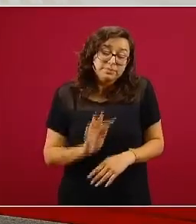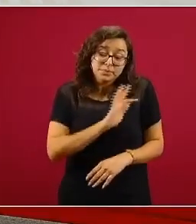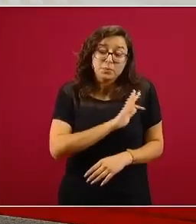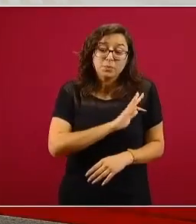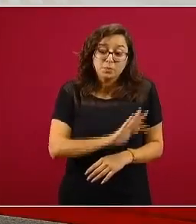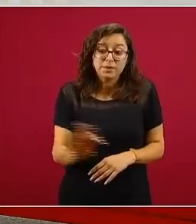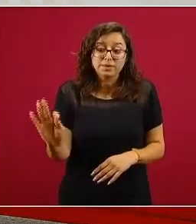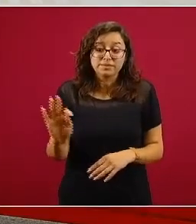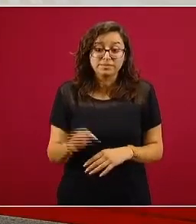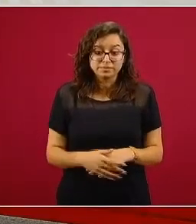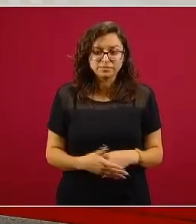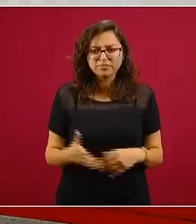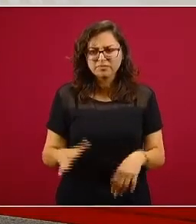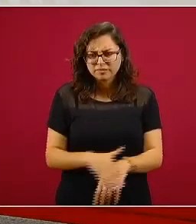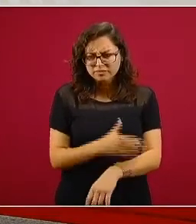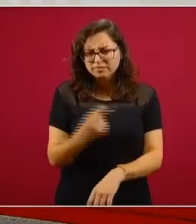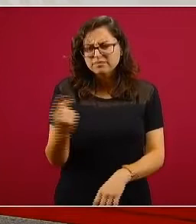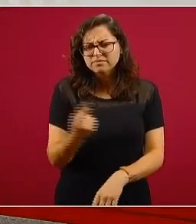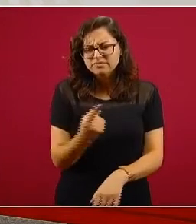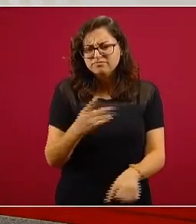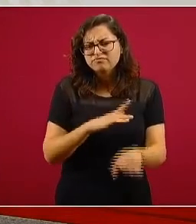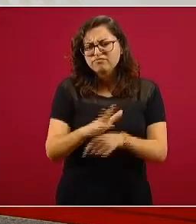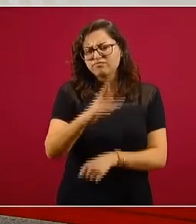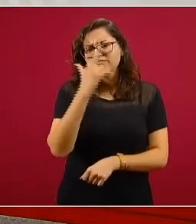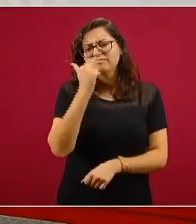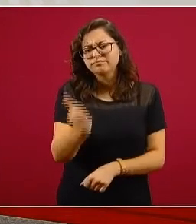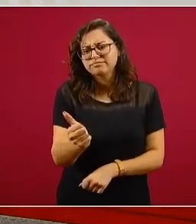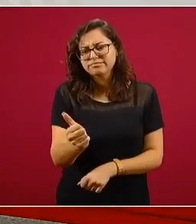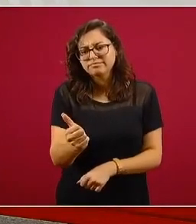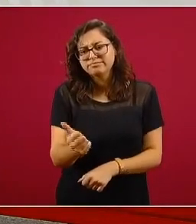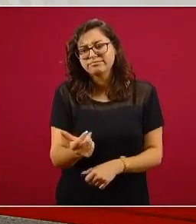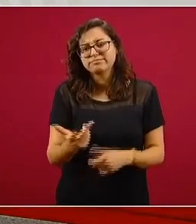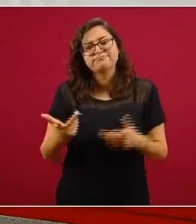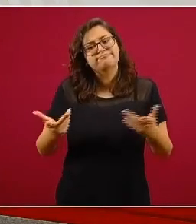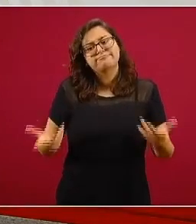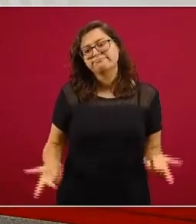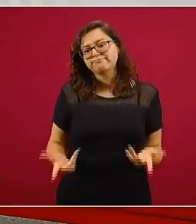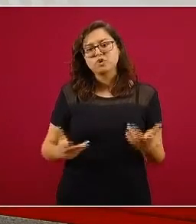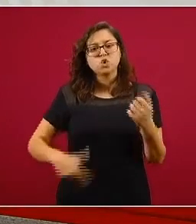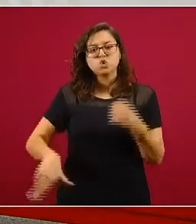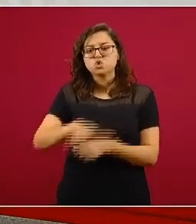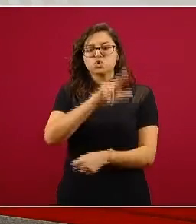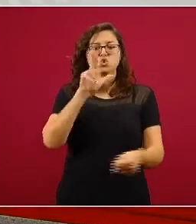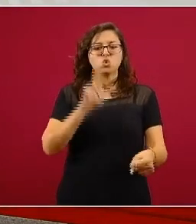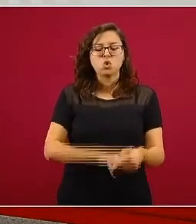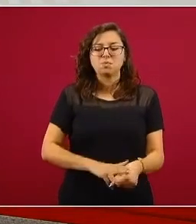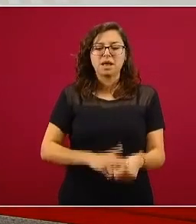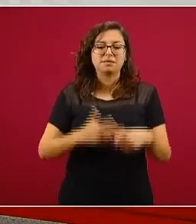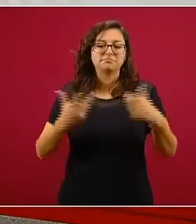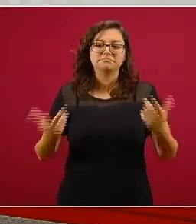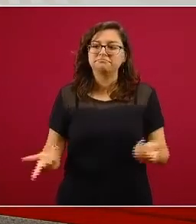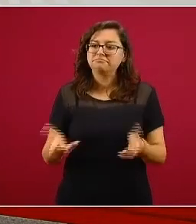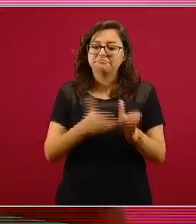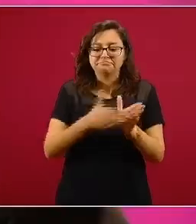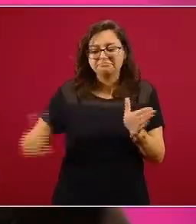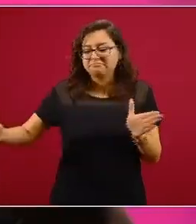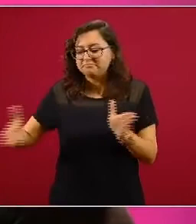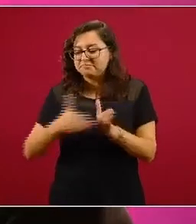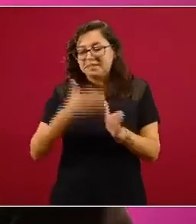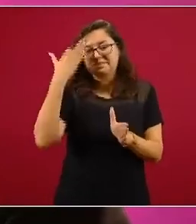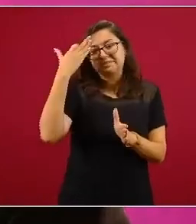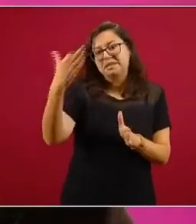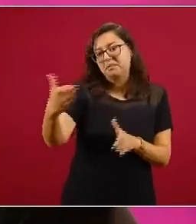¿Por qué razón puede ocurrir esto? En parte es por este fenómeno estacional de las infecciones respiratorias